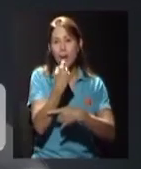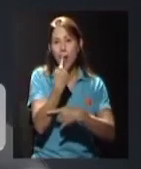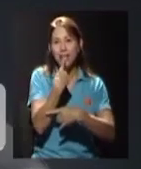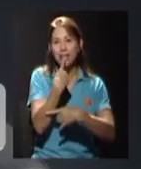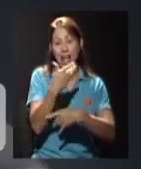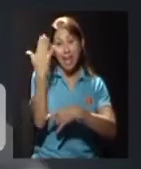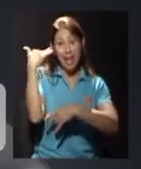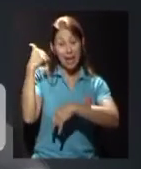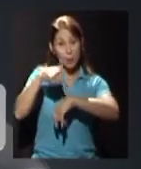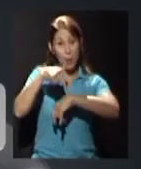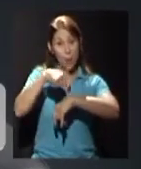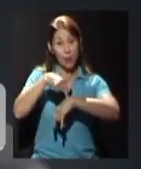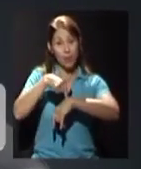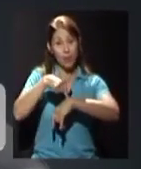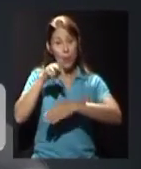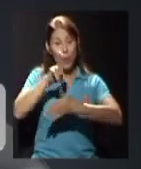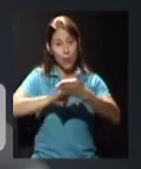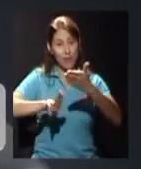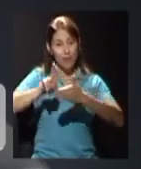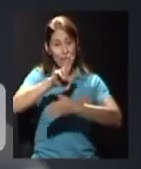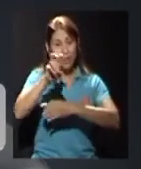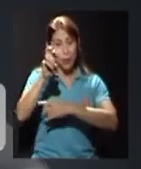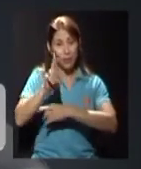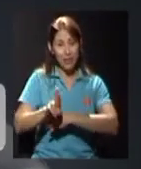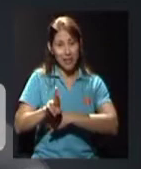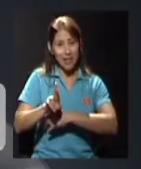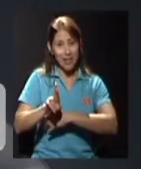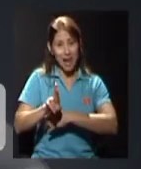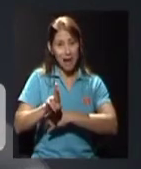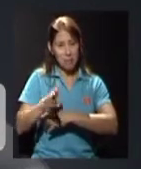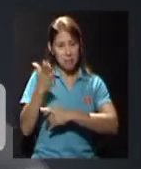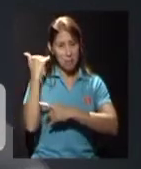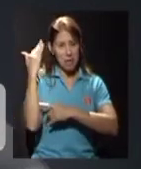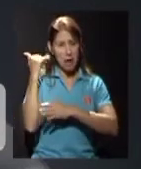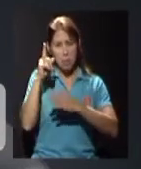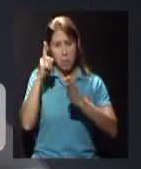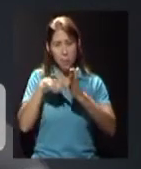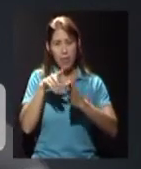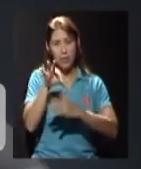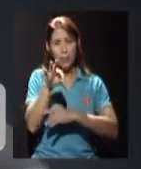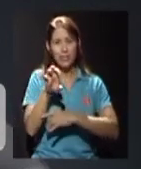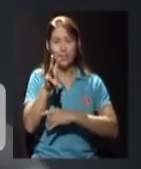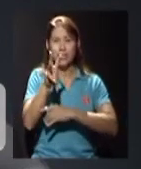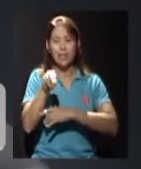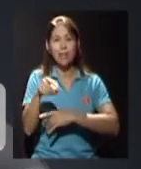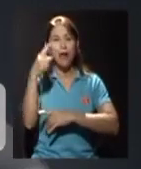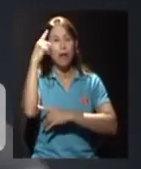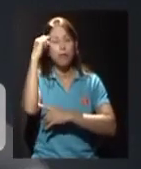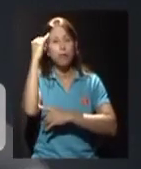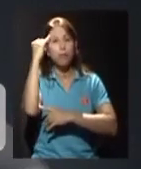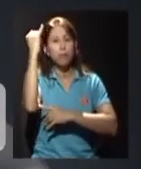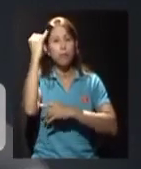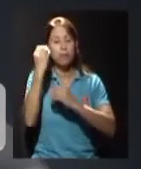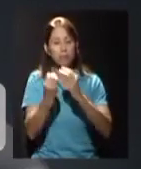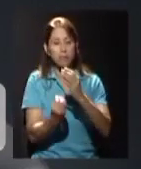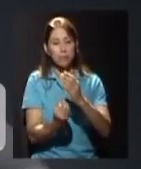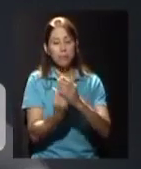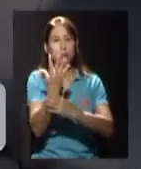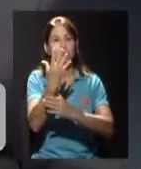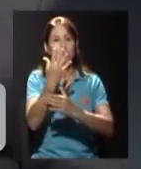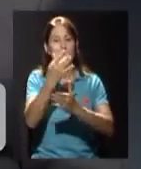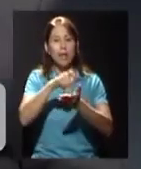rica y allá en los años 60 se les ocurre y hacer una escuela de medicina